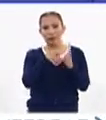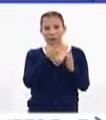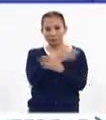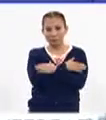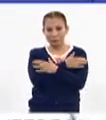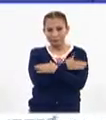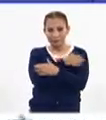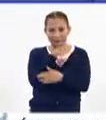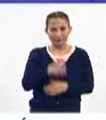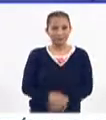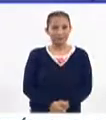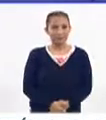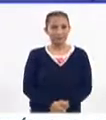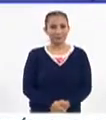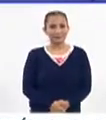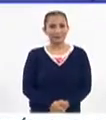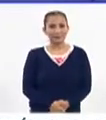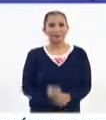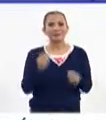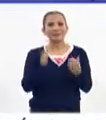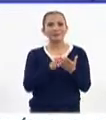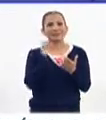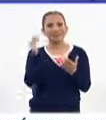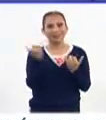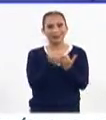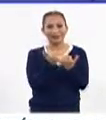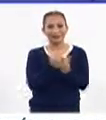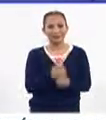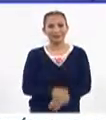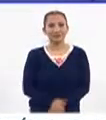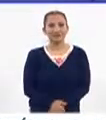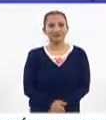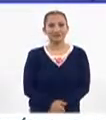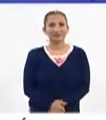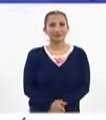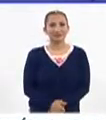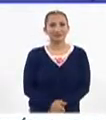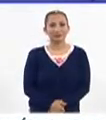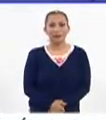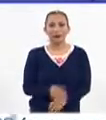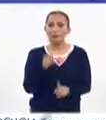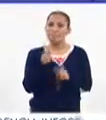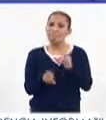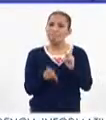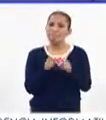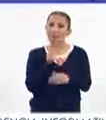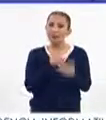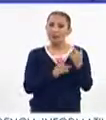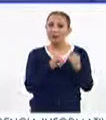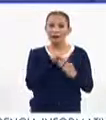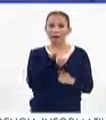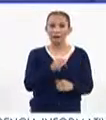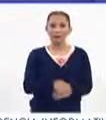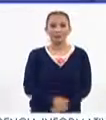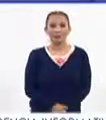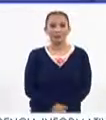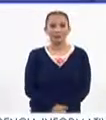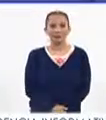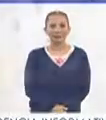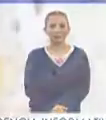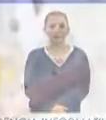vez. Te mandamos un fuerte abrazo. Muchas gracias, igualmente. Hasta luego. Gracias. Y hacemos una breve pausa, regresamos a Interfaz.